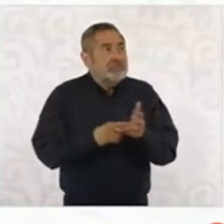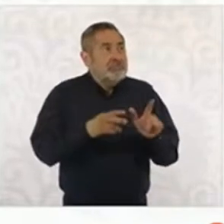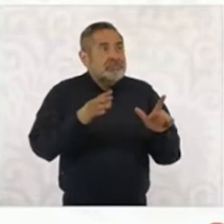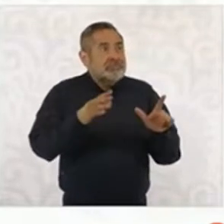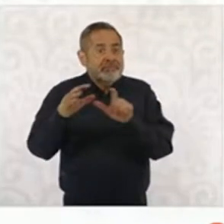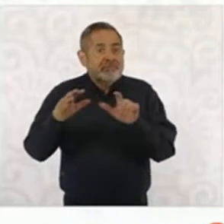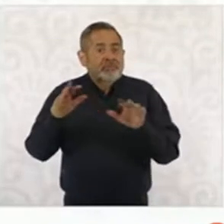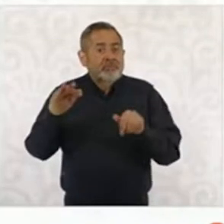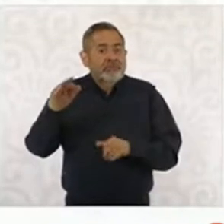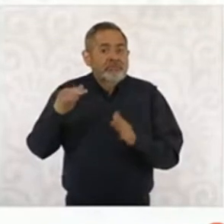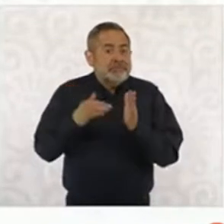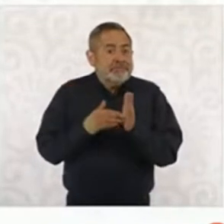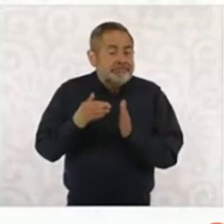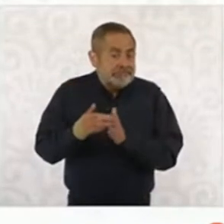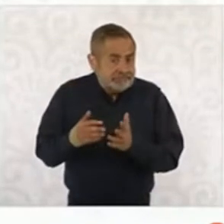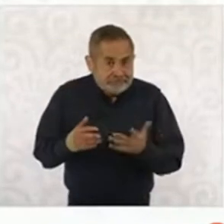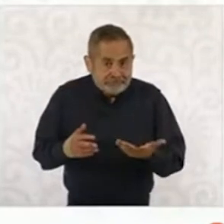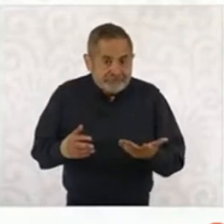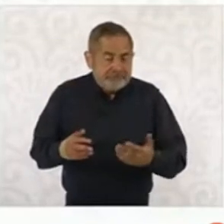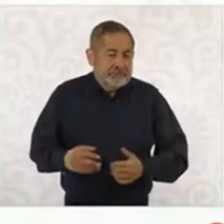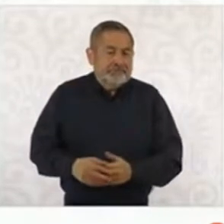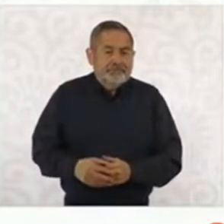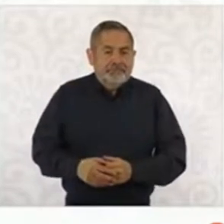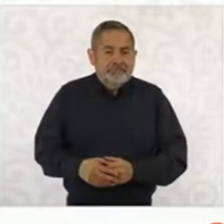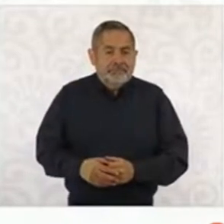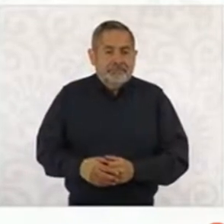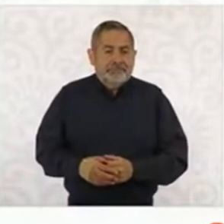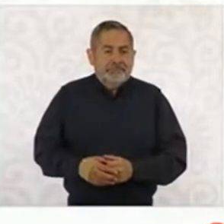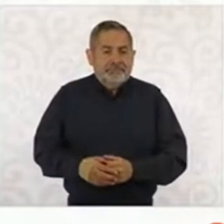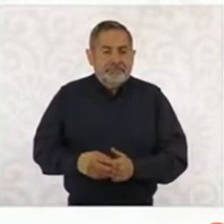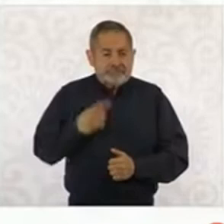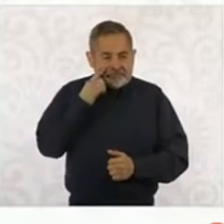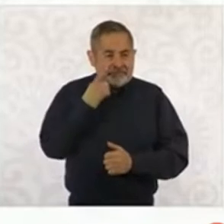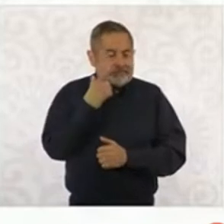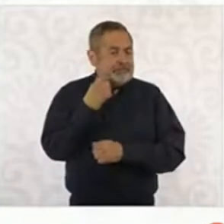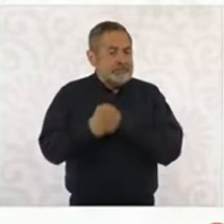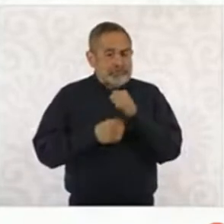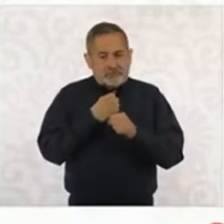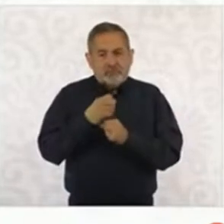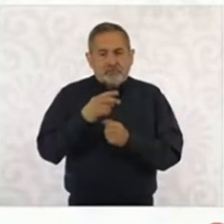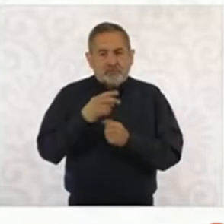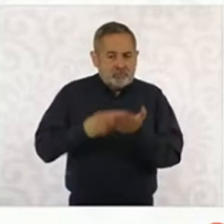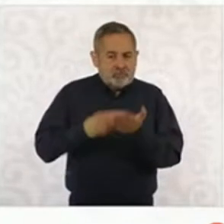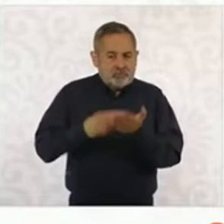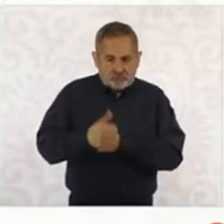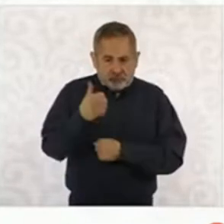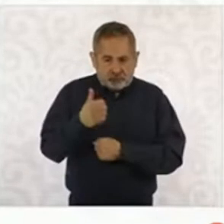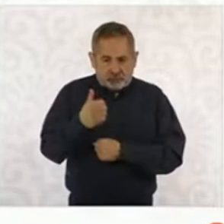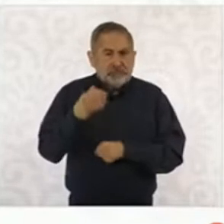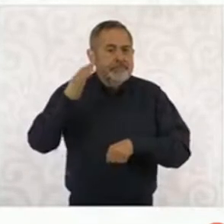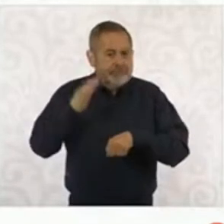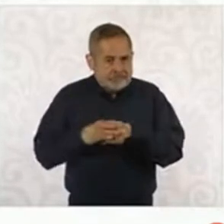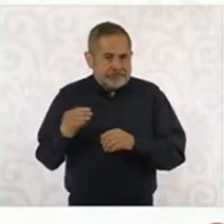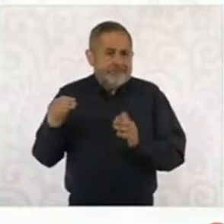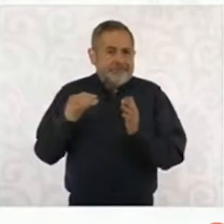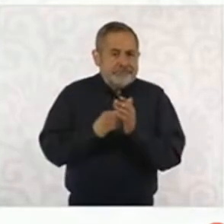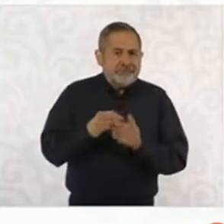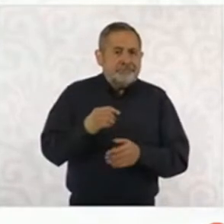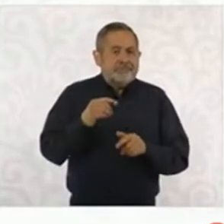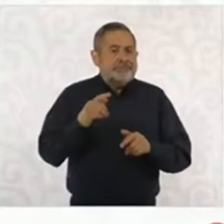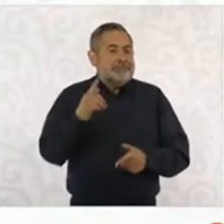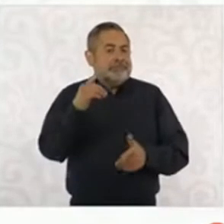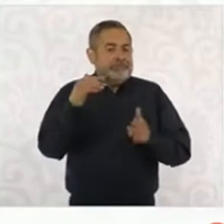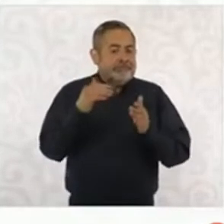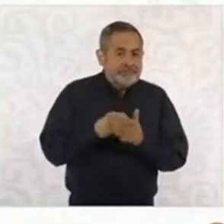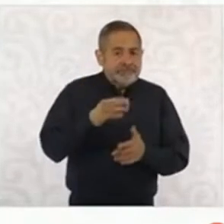2.740 millones. Siguiente, por favor. Y para 2011, otros 7.501 millones de